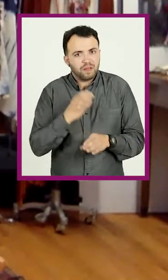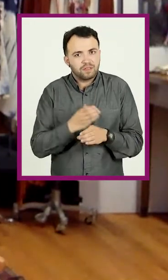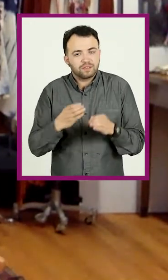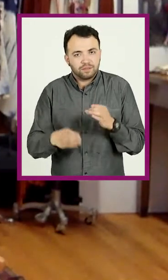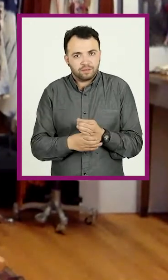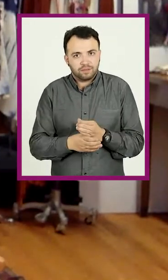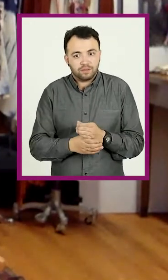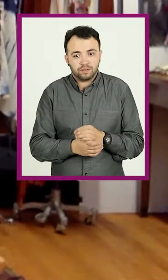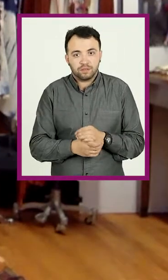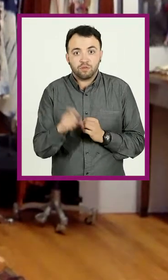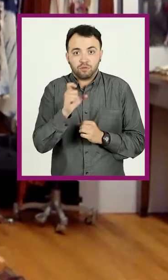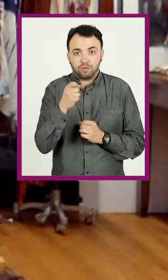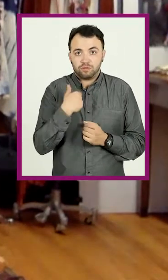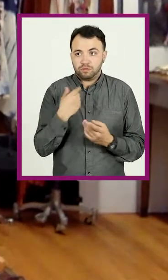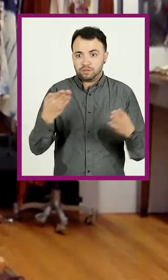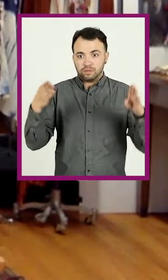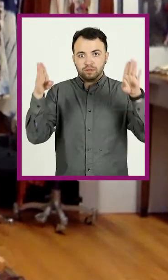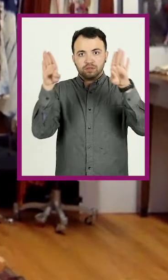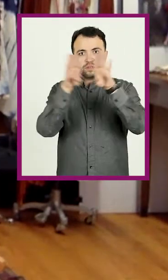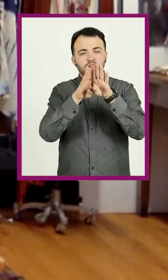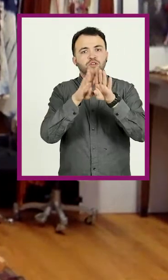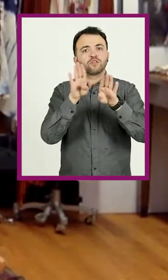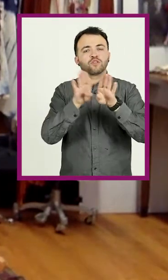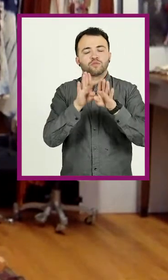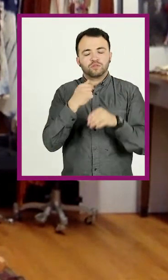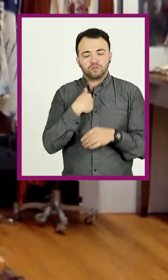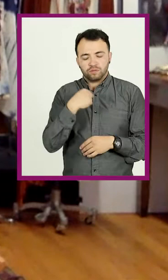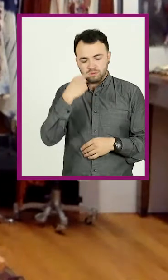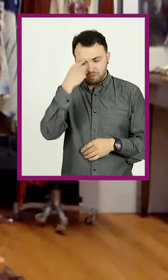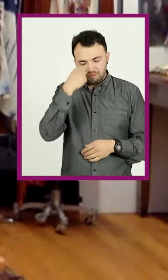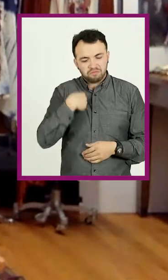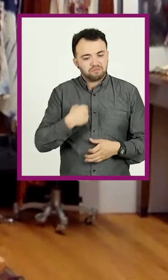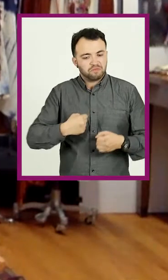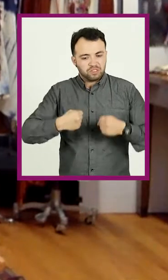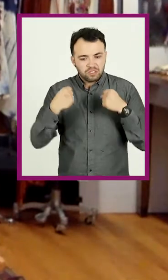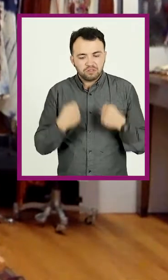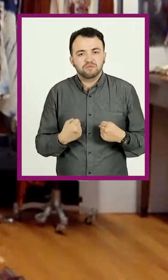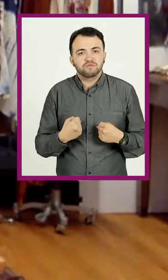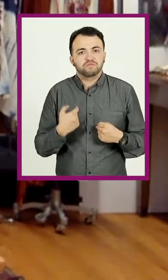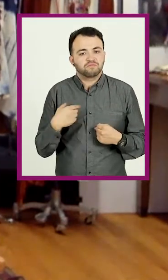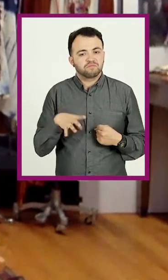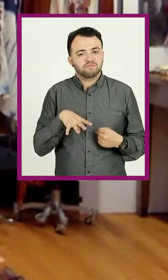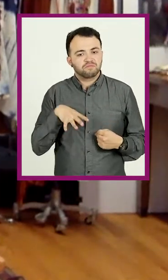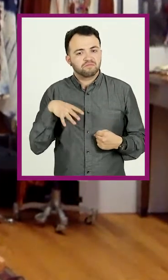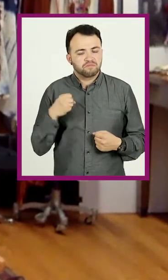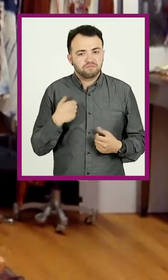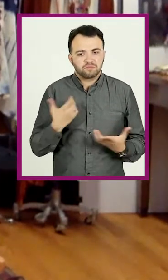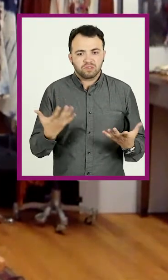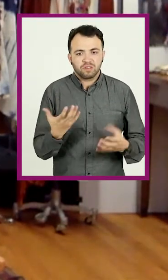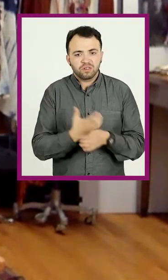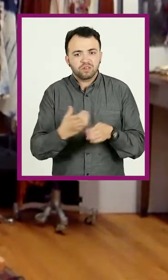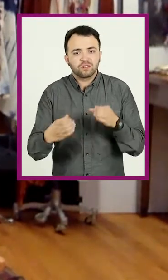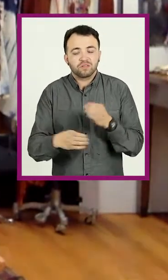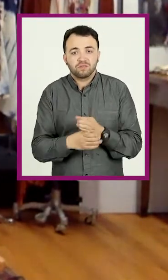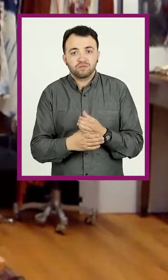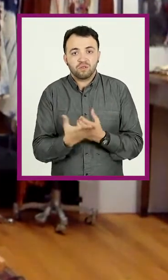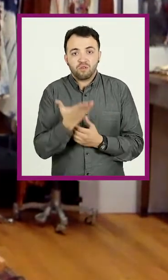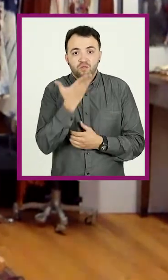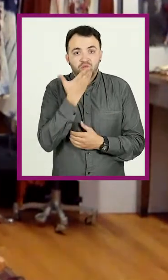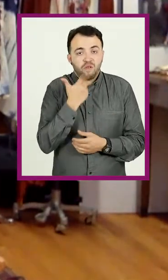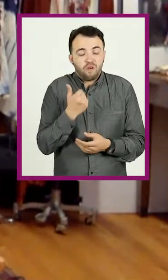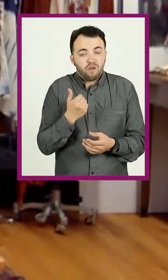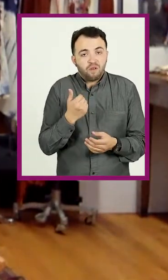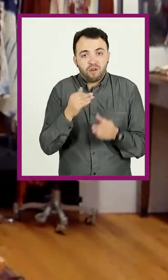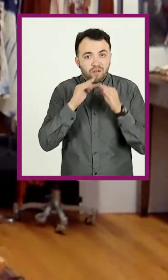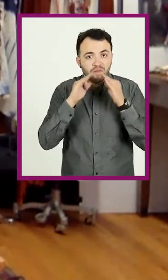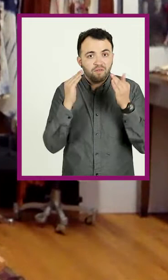solo ha confirmado mi convicción de que por esta fisura no hay manera de regresar a un pasado. Hay un